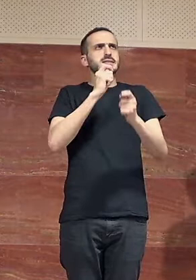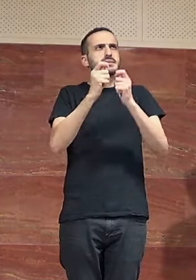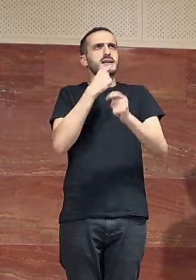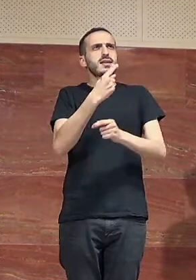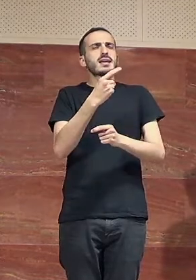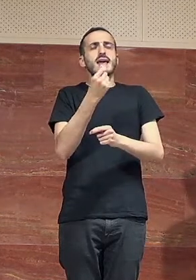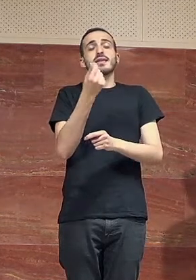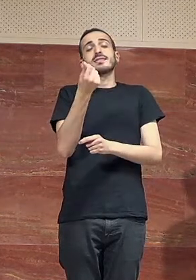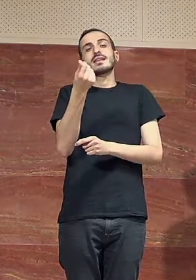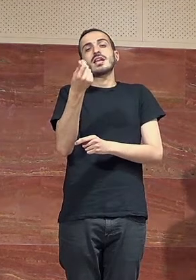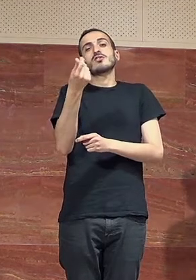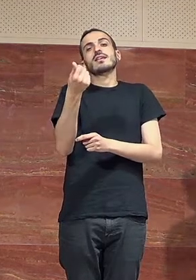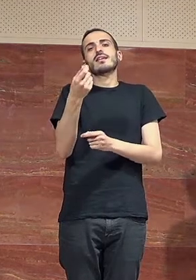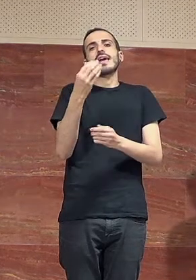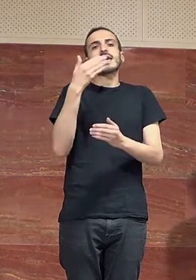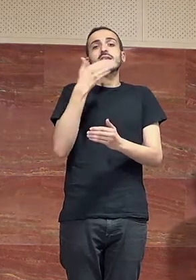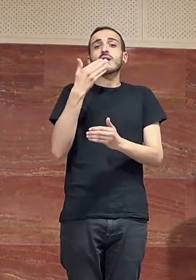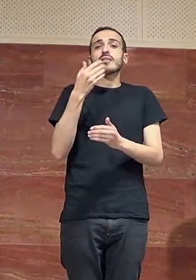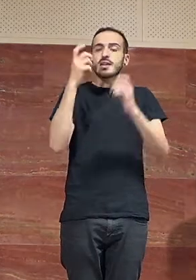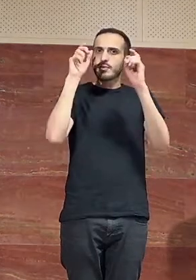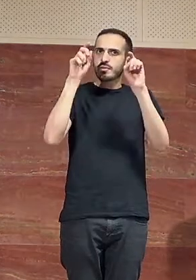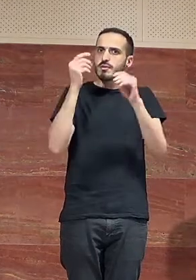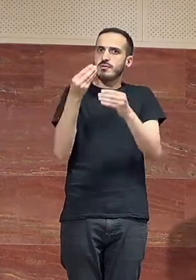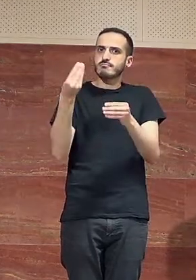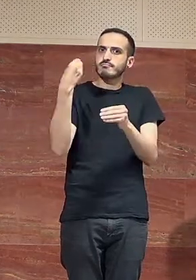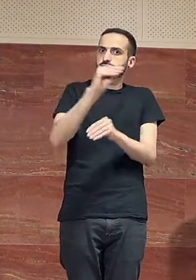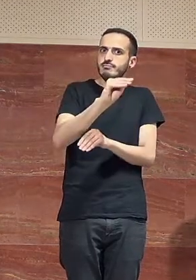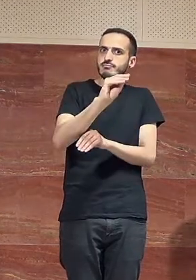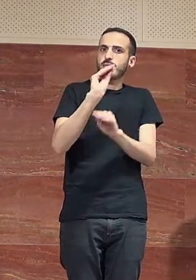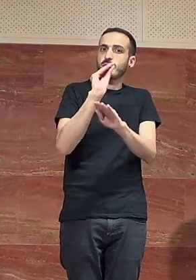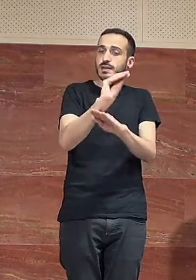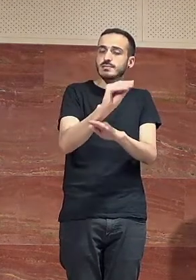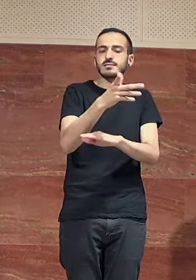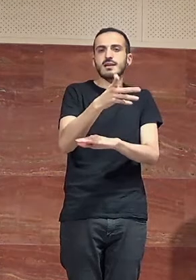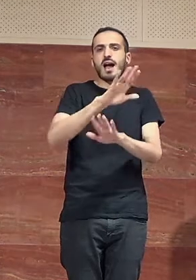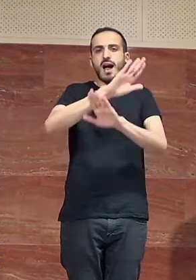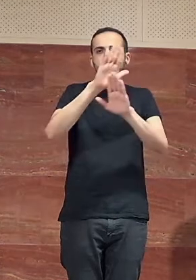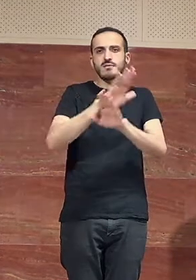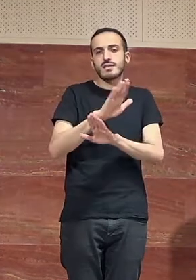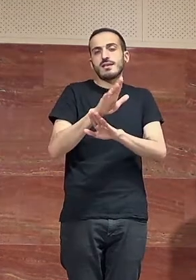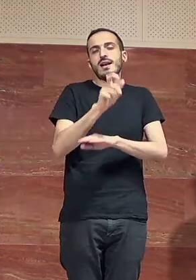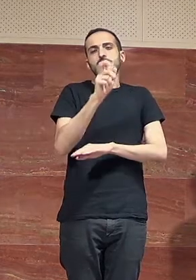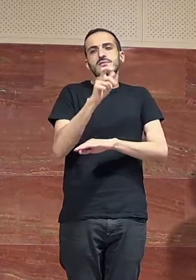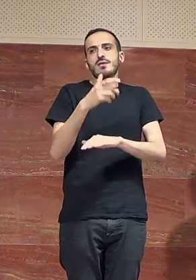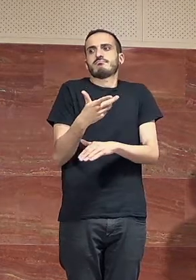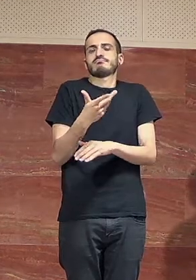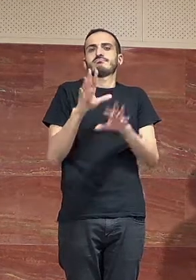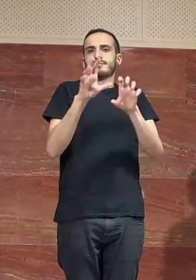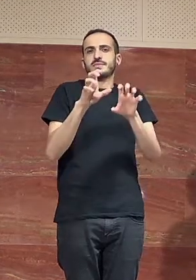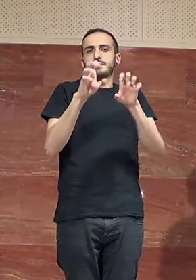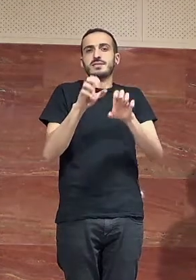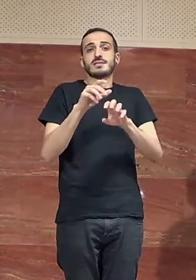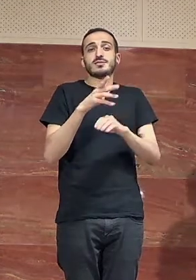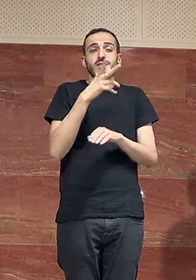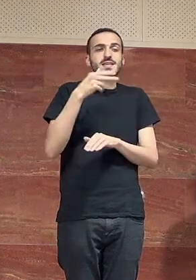educación tenía un beneficio de 8 para la sociedad, ¿no? Pues quizás esas estadísticas tienen que llegar donde tienen que llegar, ¿no? Y no recortar en cosas